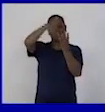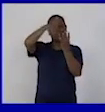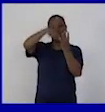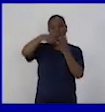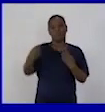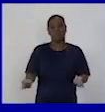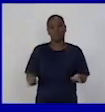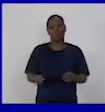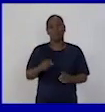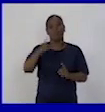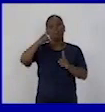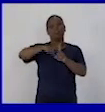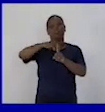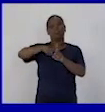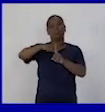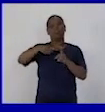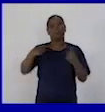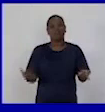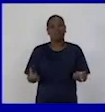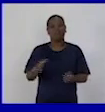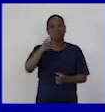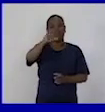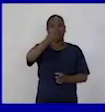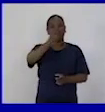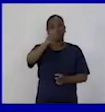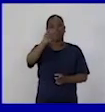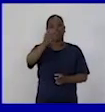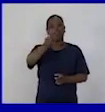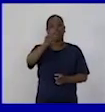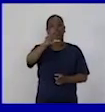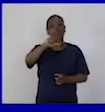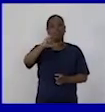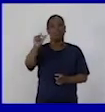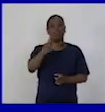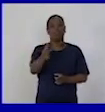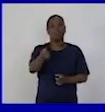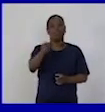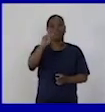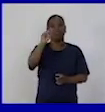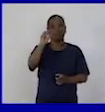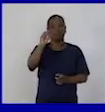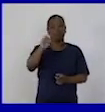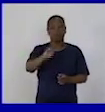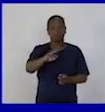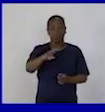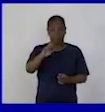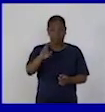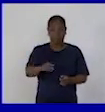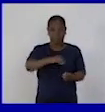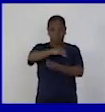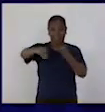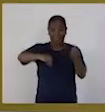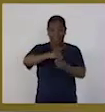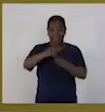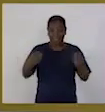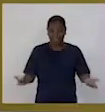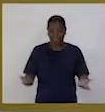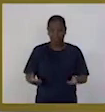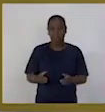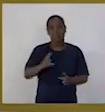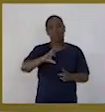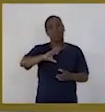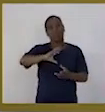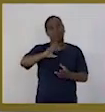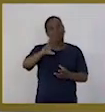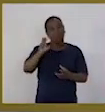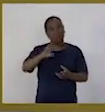El catalizador cambia el mecanismo de reacción. Quiere decir que la energía de activación del nuevo mecanismo es menor. Cuando hablamos de